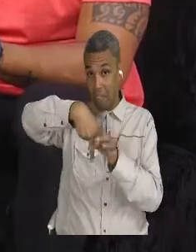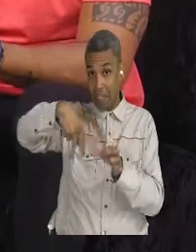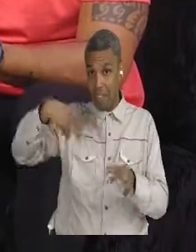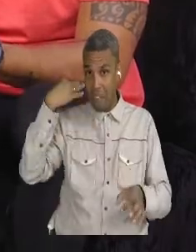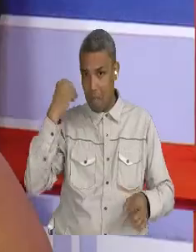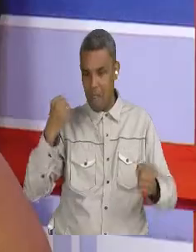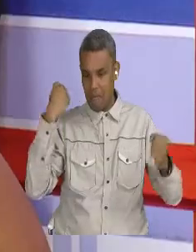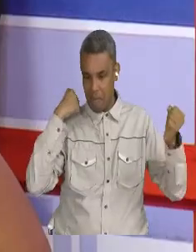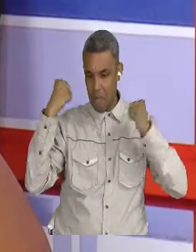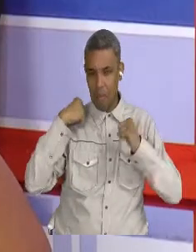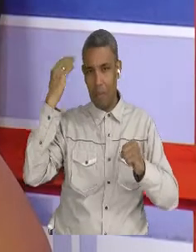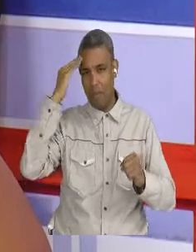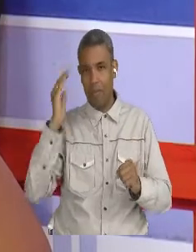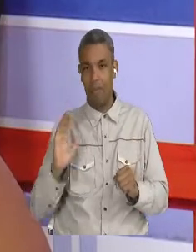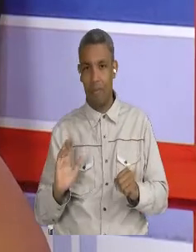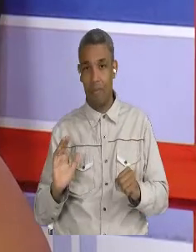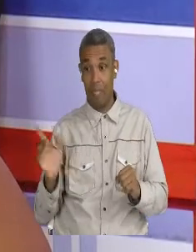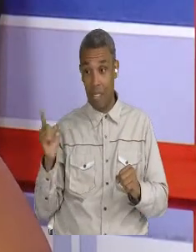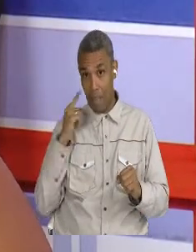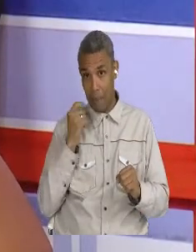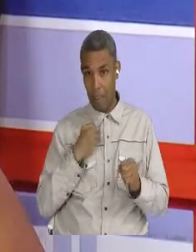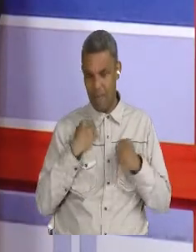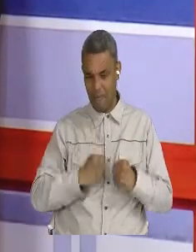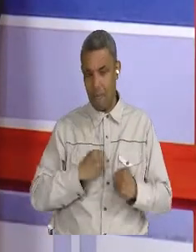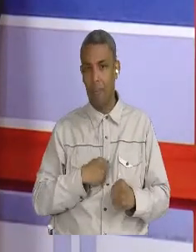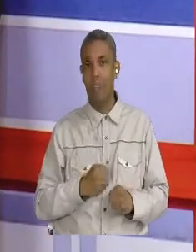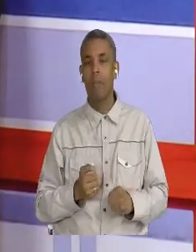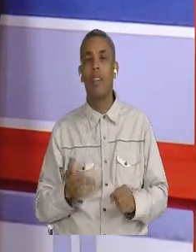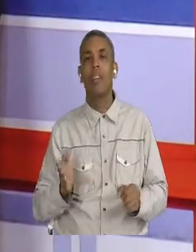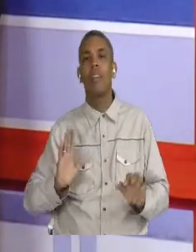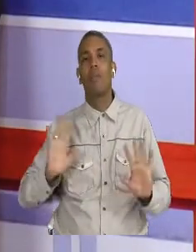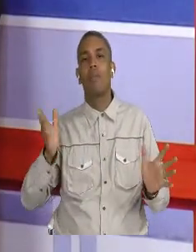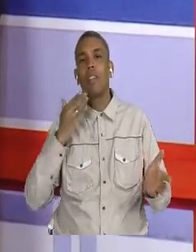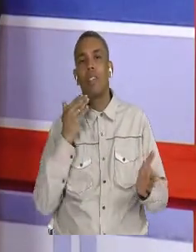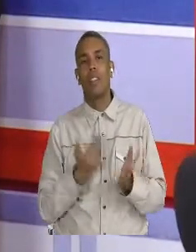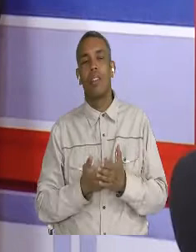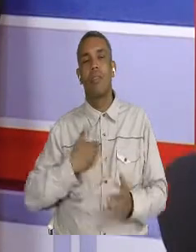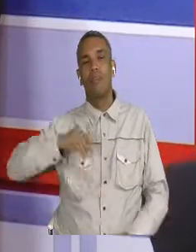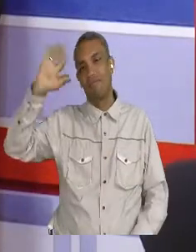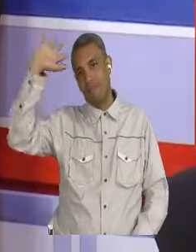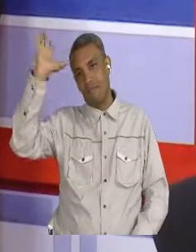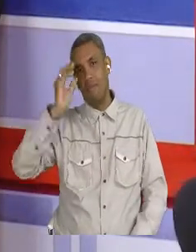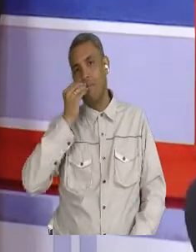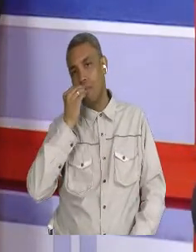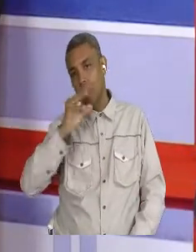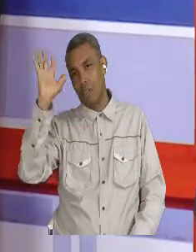Bueno, eso fue todo por hoy en casa. Nos vemos mañana a la misma hora en el mismo canal.